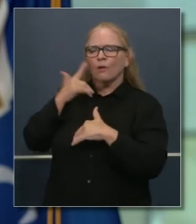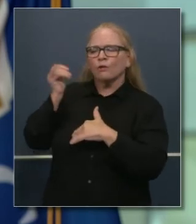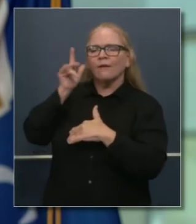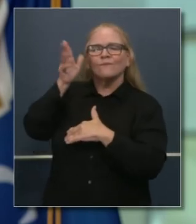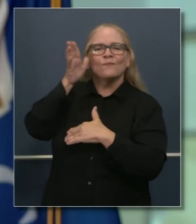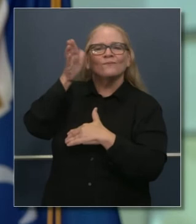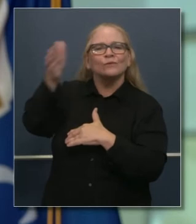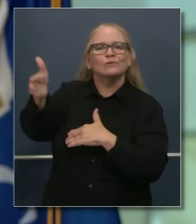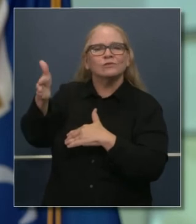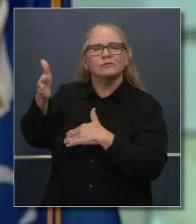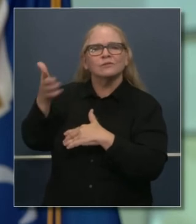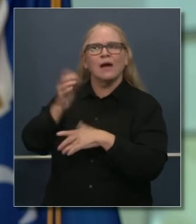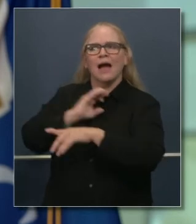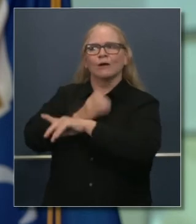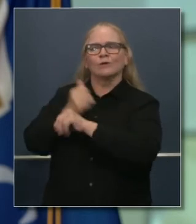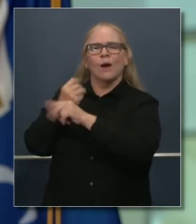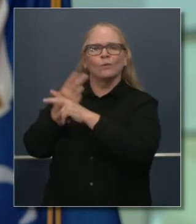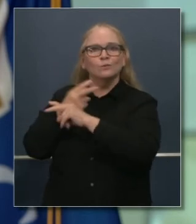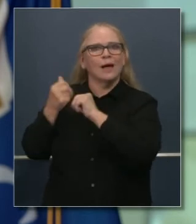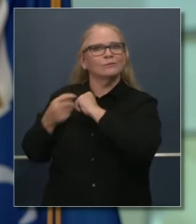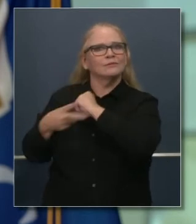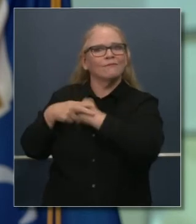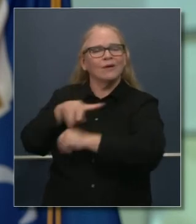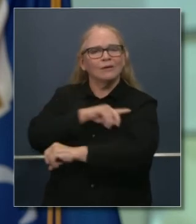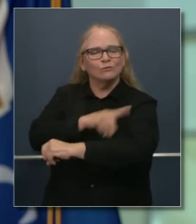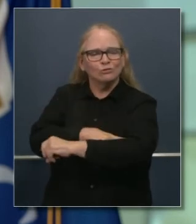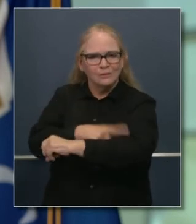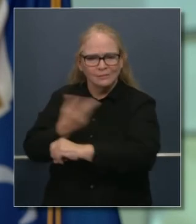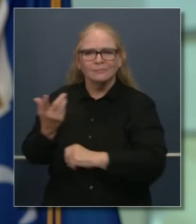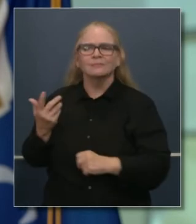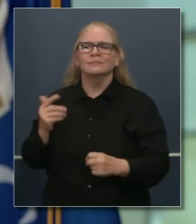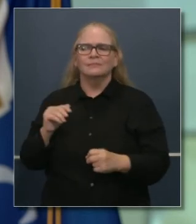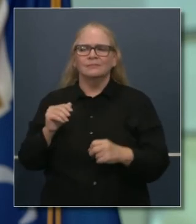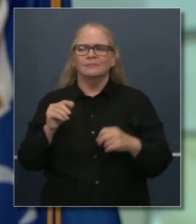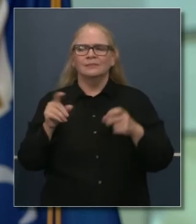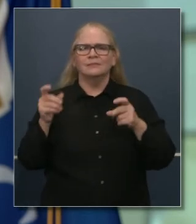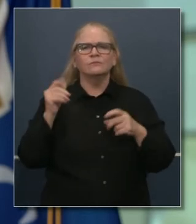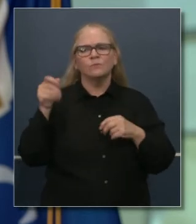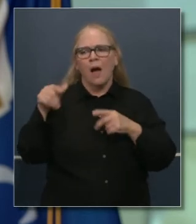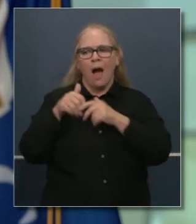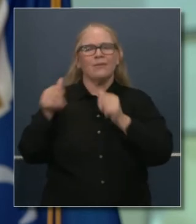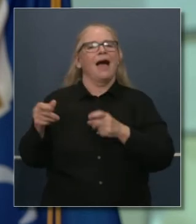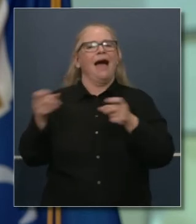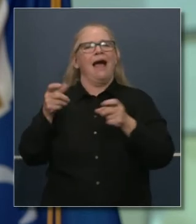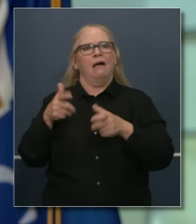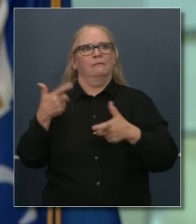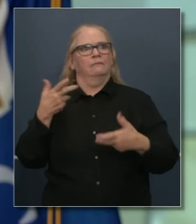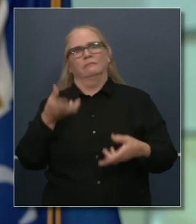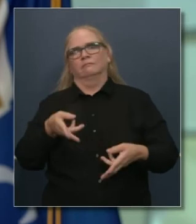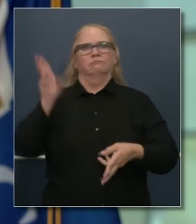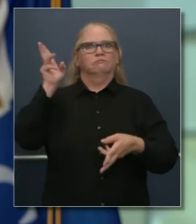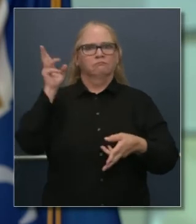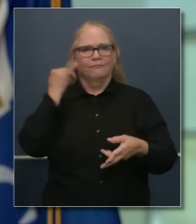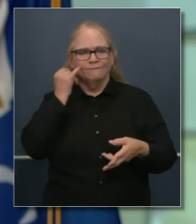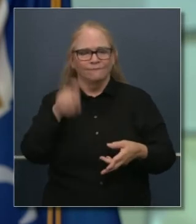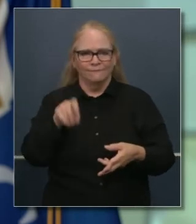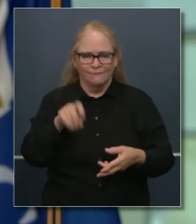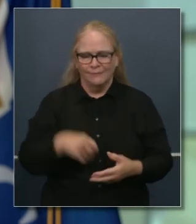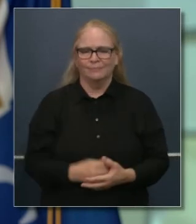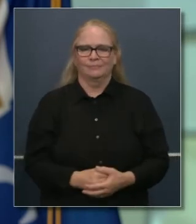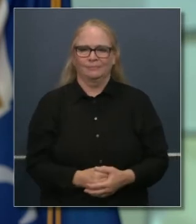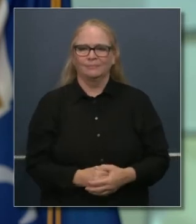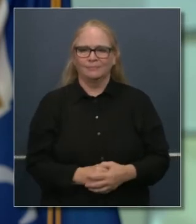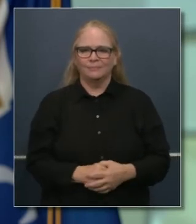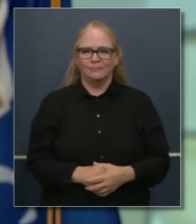futuro de energía hice una presentación hablando de esto mismo en múltiples ocasiones y estamos bien comprometidos a